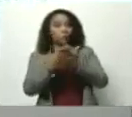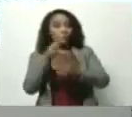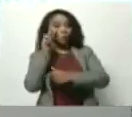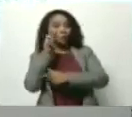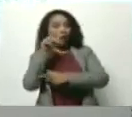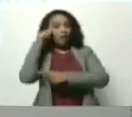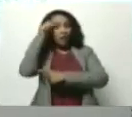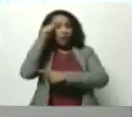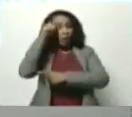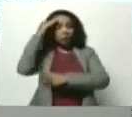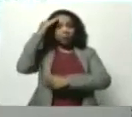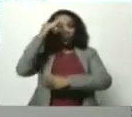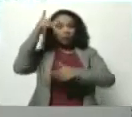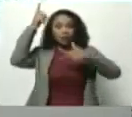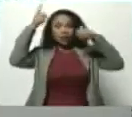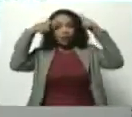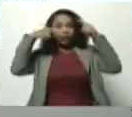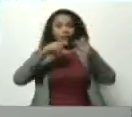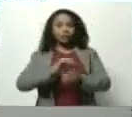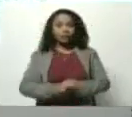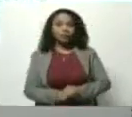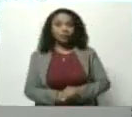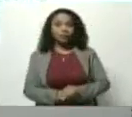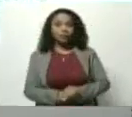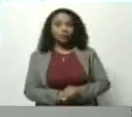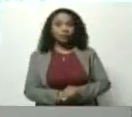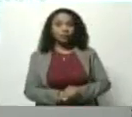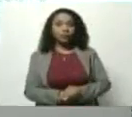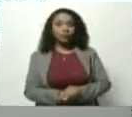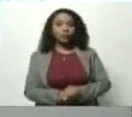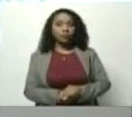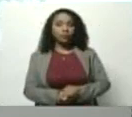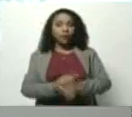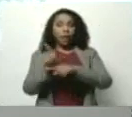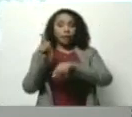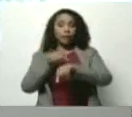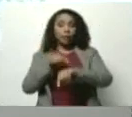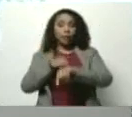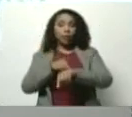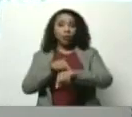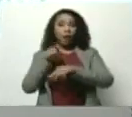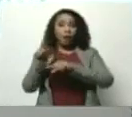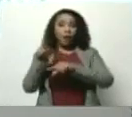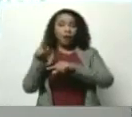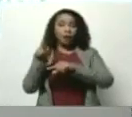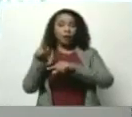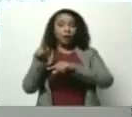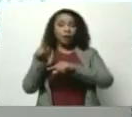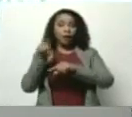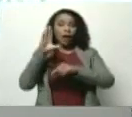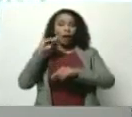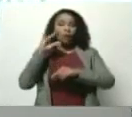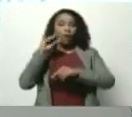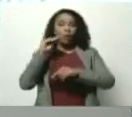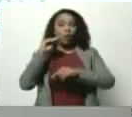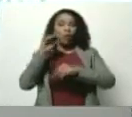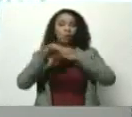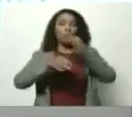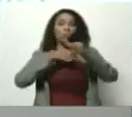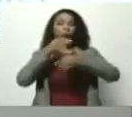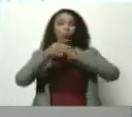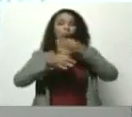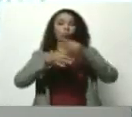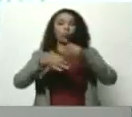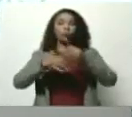del comandante chávez en ese momento le estaba hablando él estaba dirigiéndose